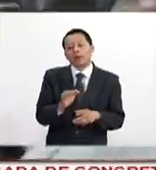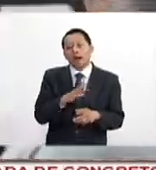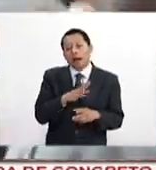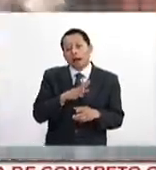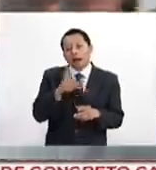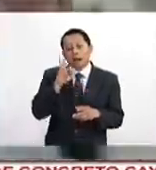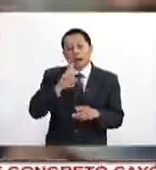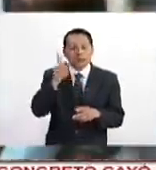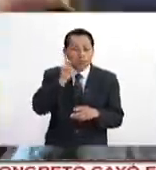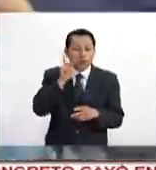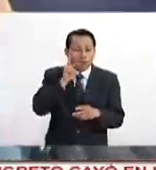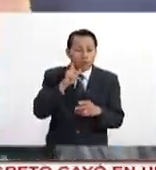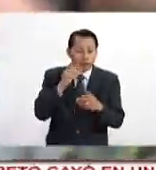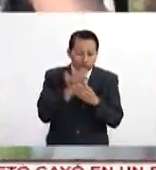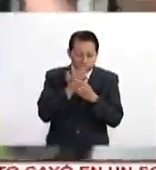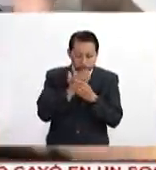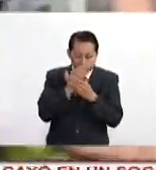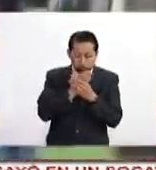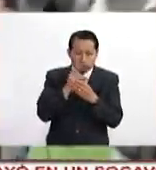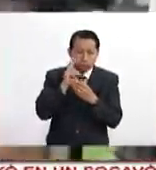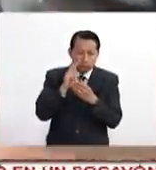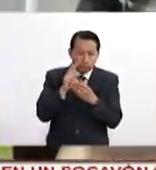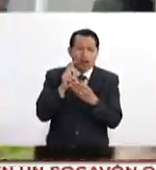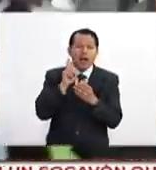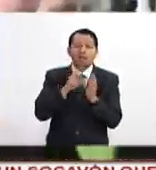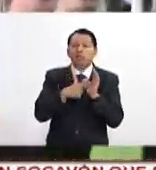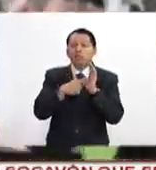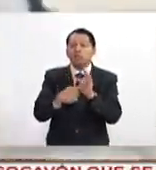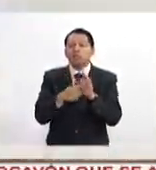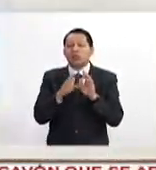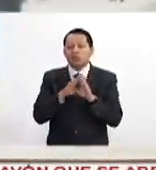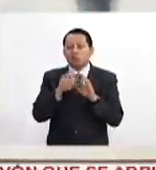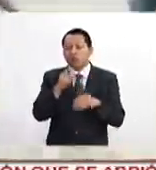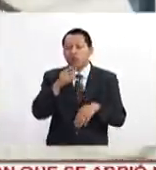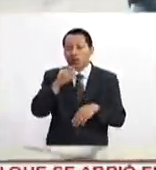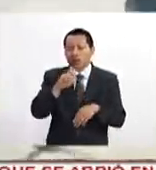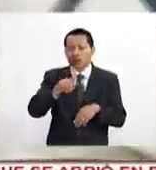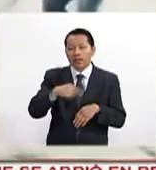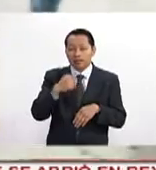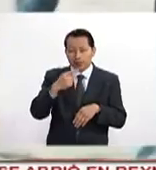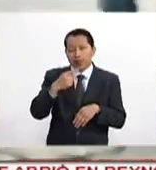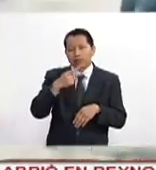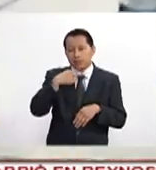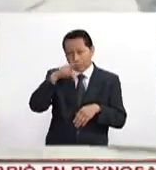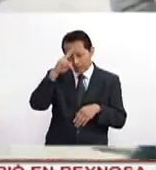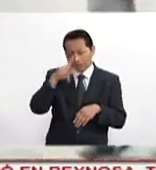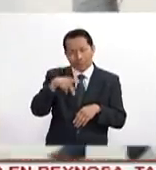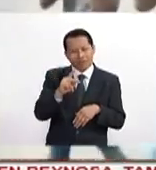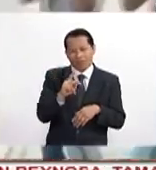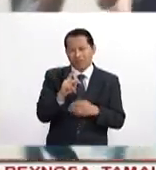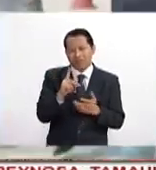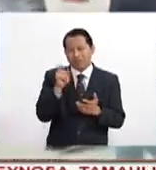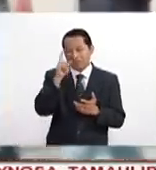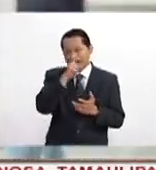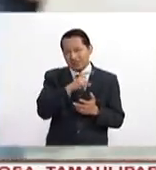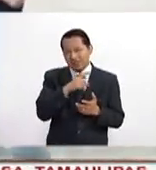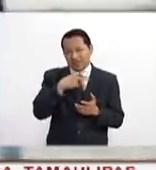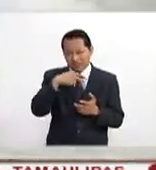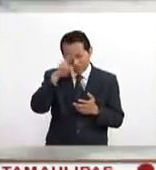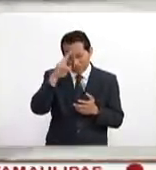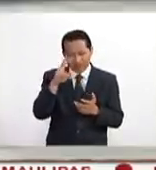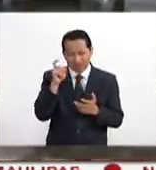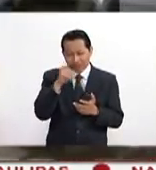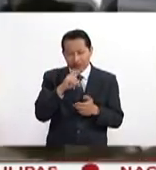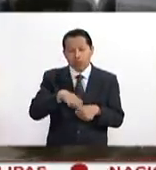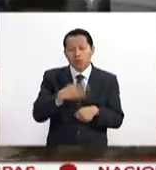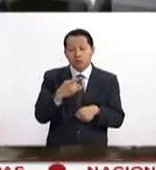elementos de prueba que muestren que el señor Duarte pues, es inocente, pero les digo, es poco probable, puesto que lo que se ha